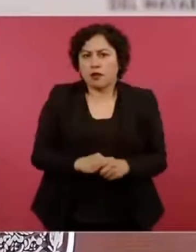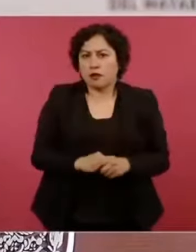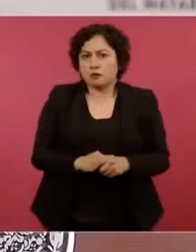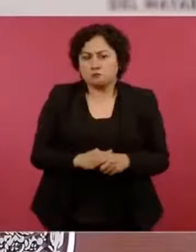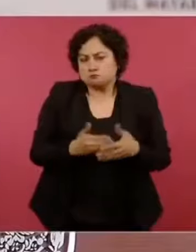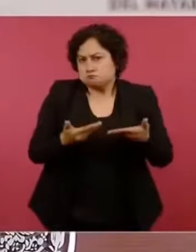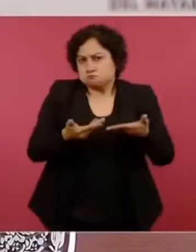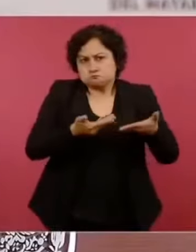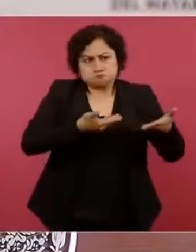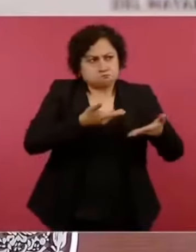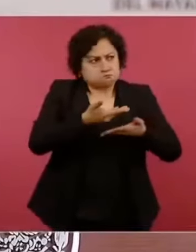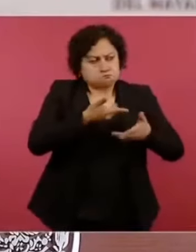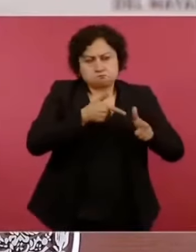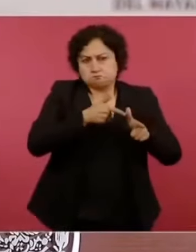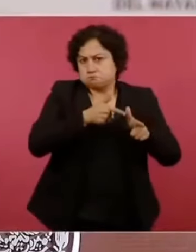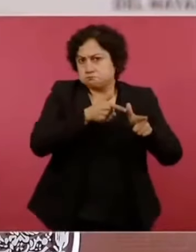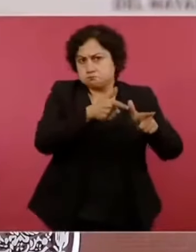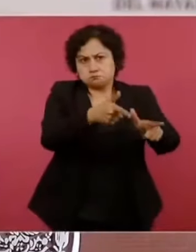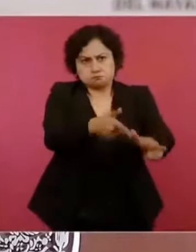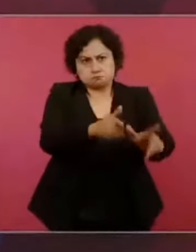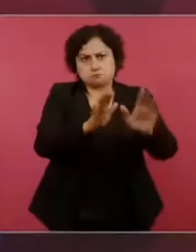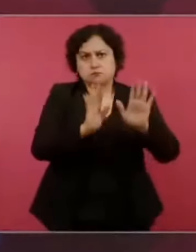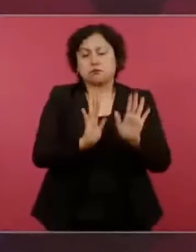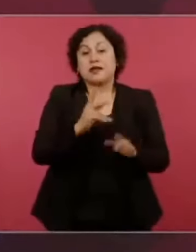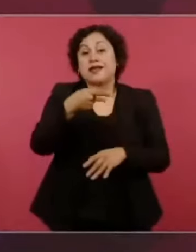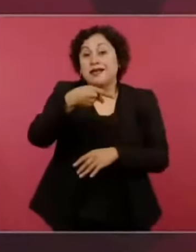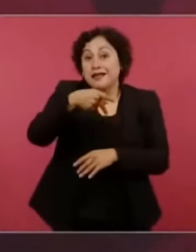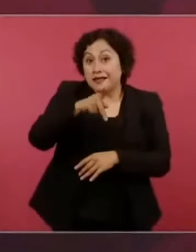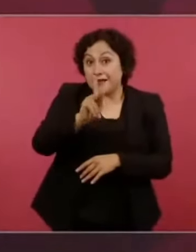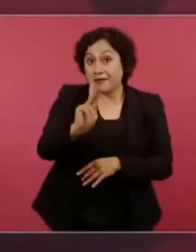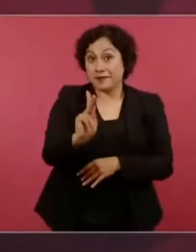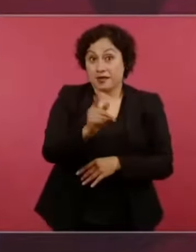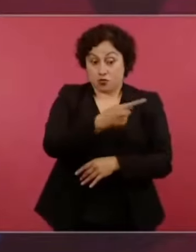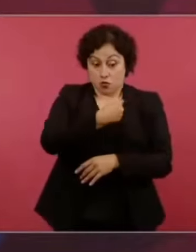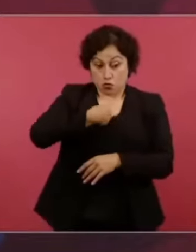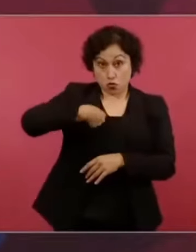nuestras relaciones, pero no podemos nosotros dejar pasar